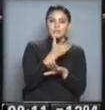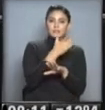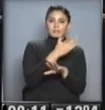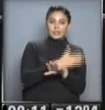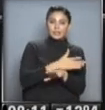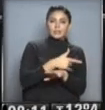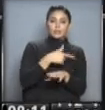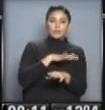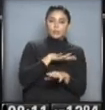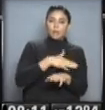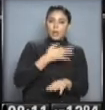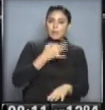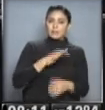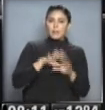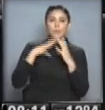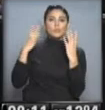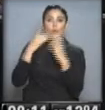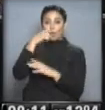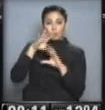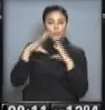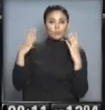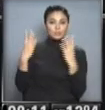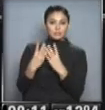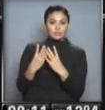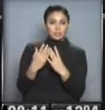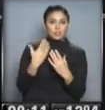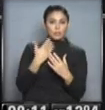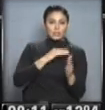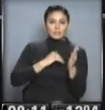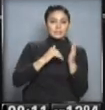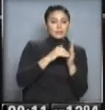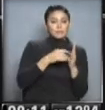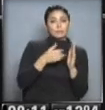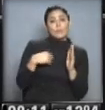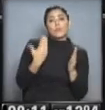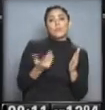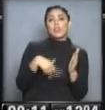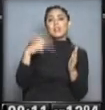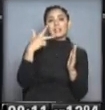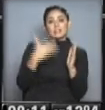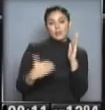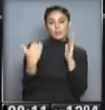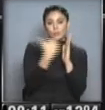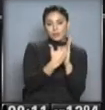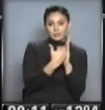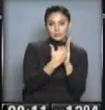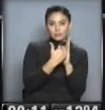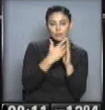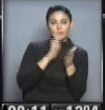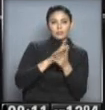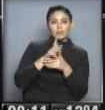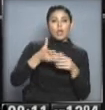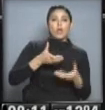de privilegio en el Mundial, en el último Mundial, poder quedarse al menos con la consagración del tercer puesto allí en la